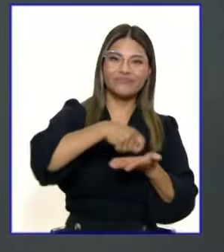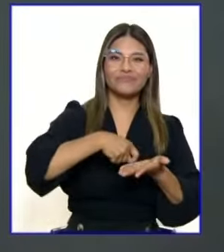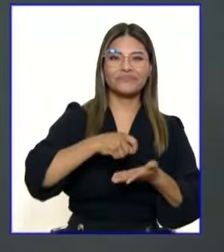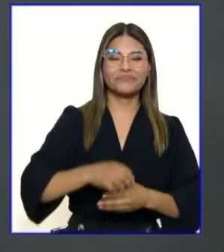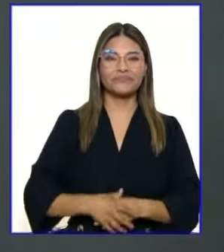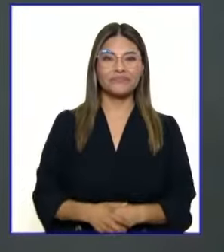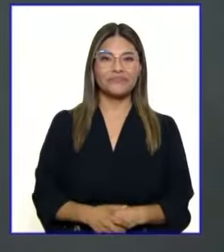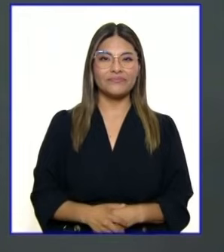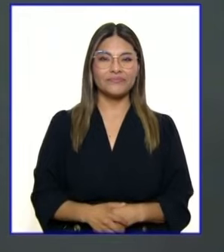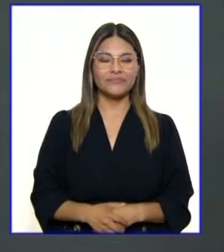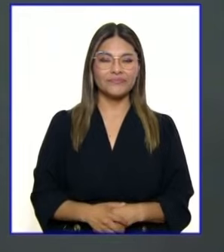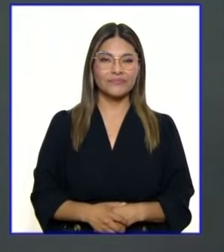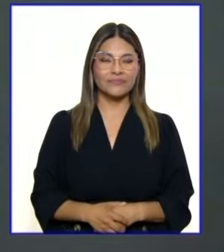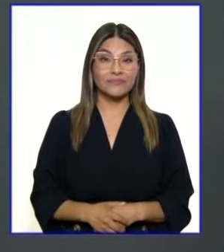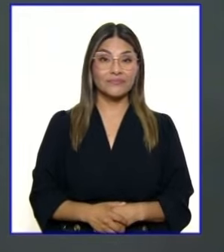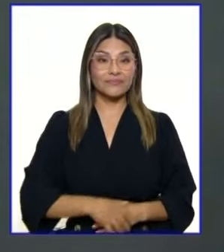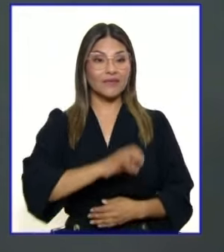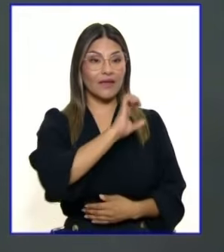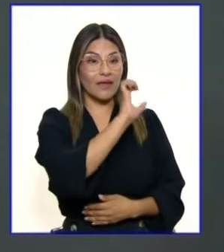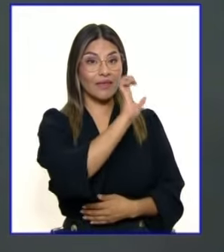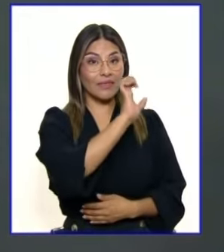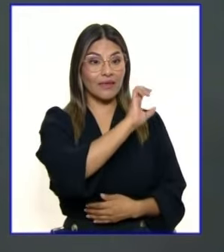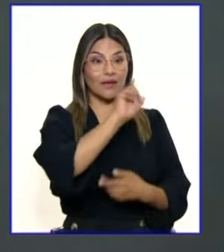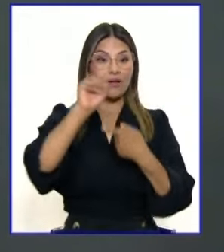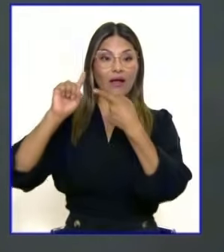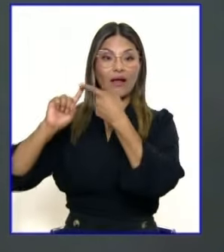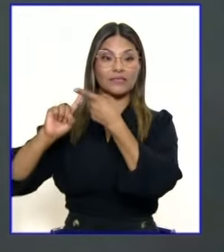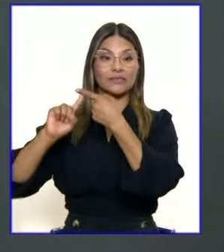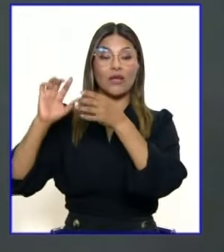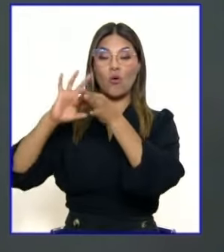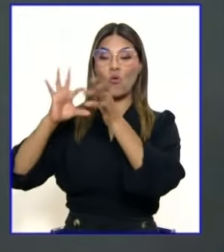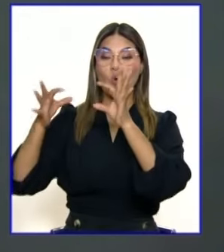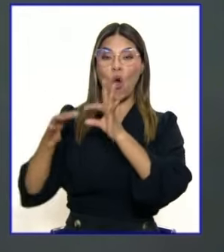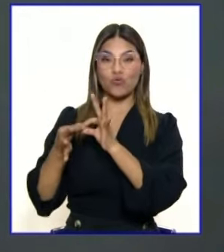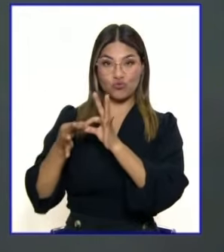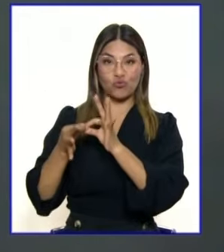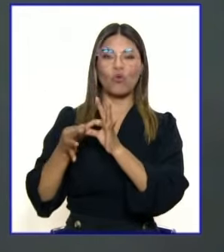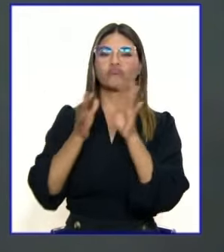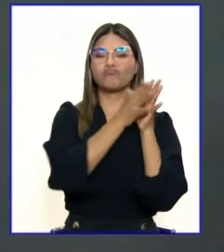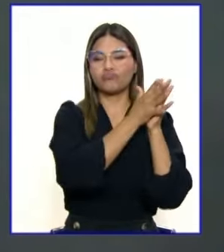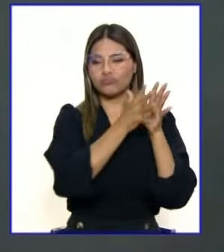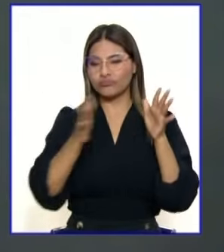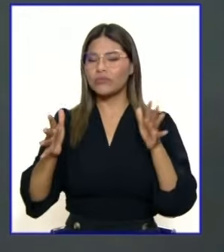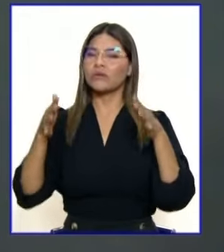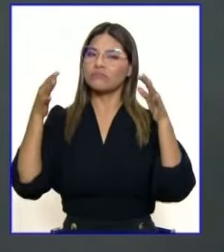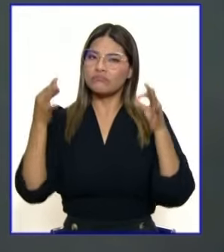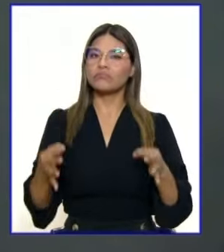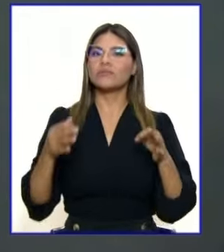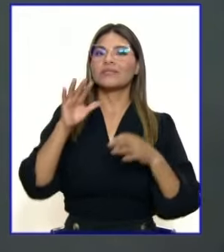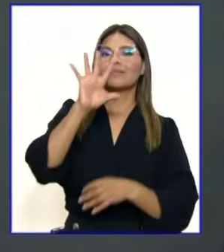Entre enero y agosto, el empleo formal alcanzó la destacada cifra de